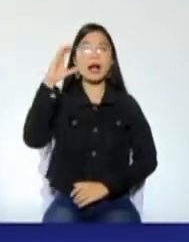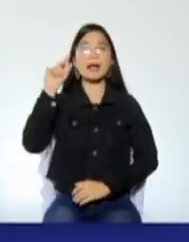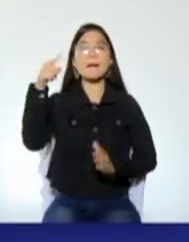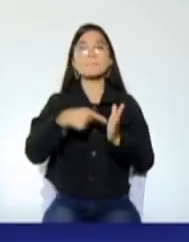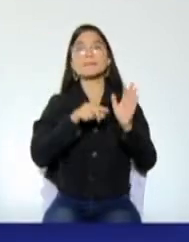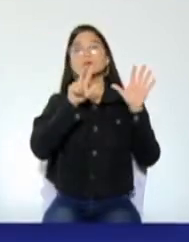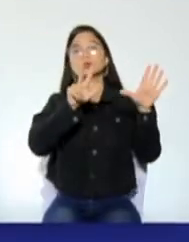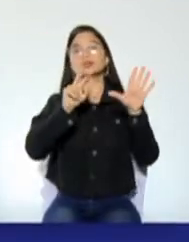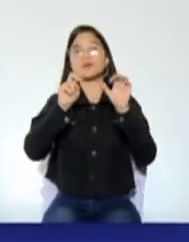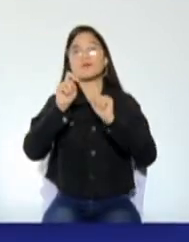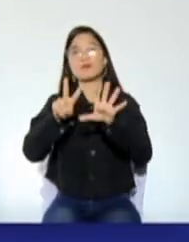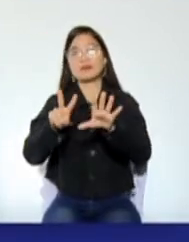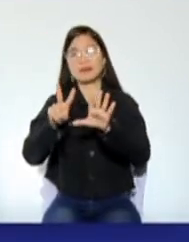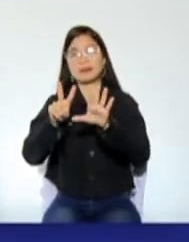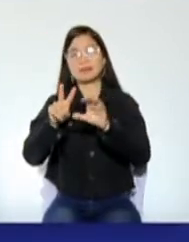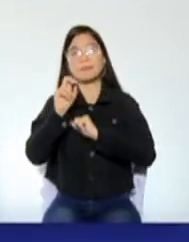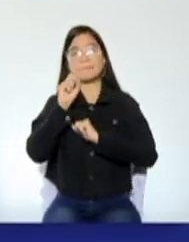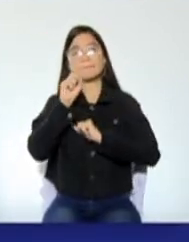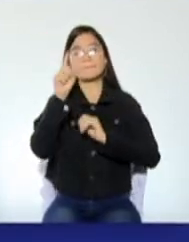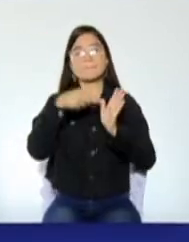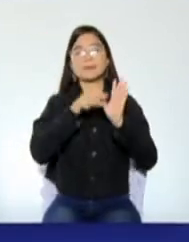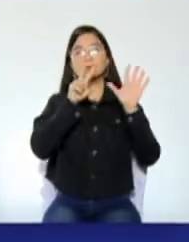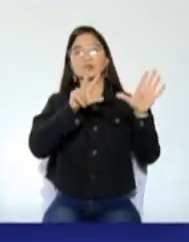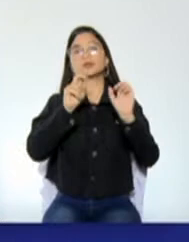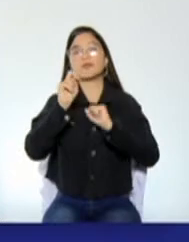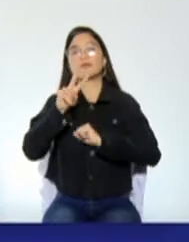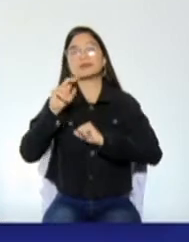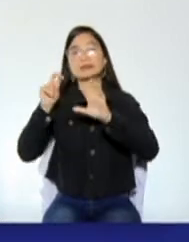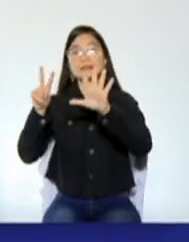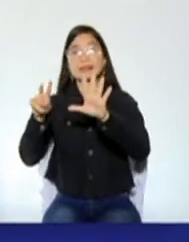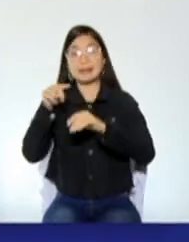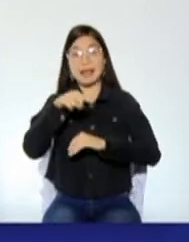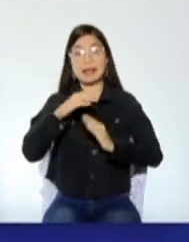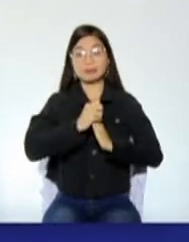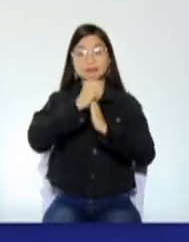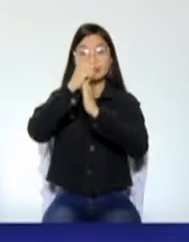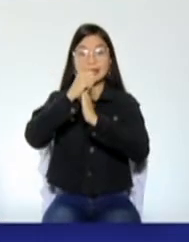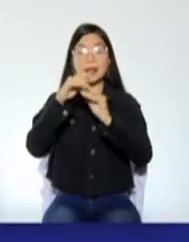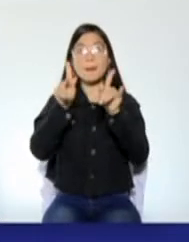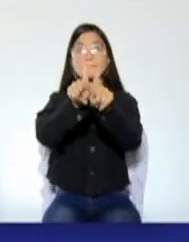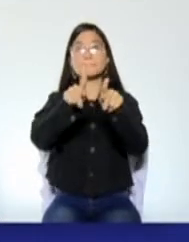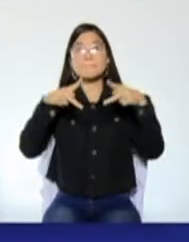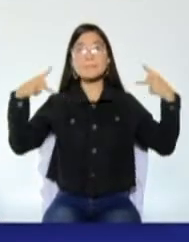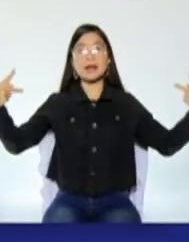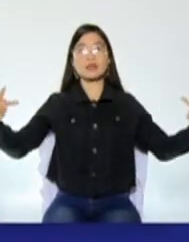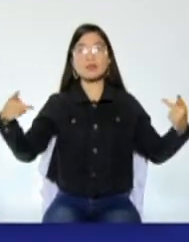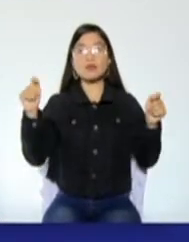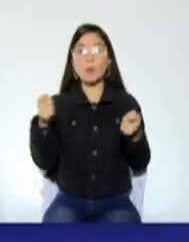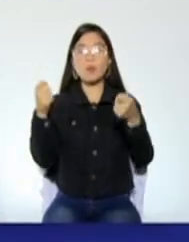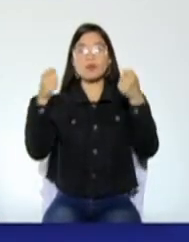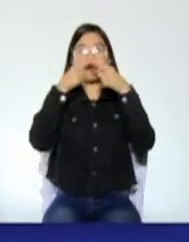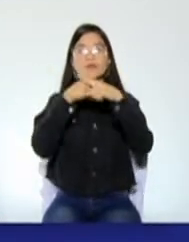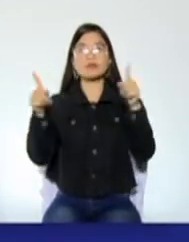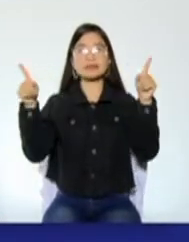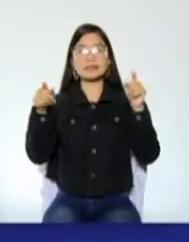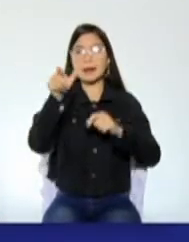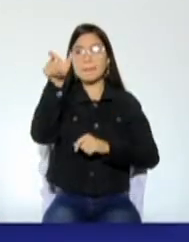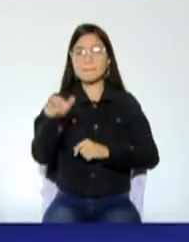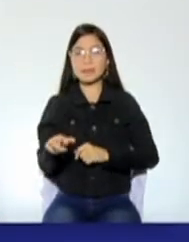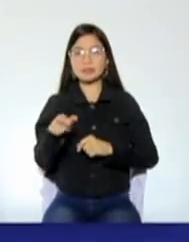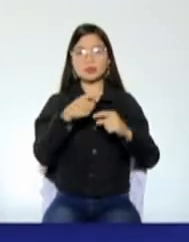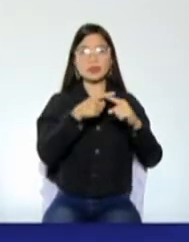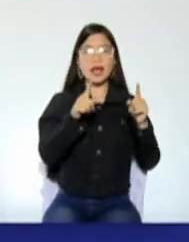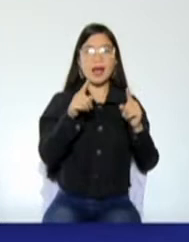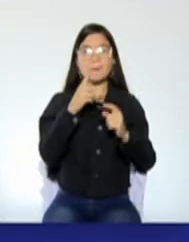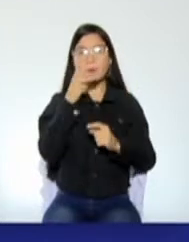en 1827. Revenga dirigió el Correo del Orinoco y publicó el texto Diferencia entre el